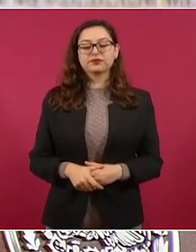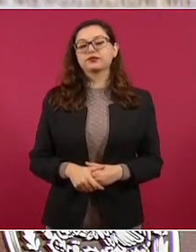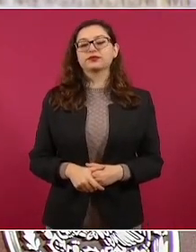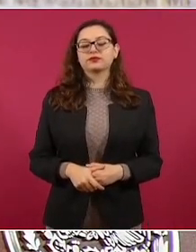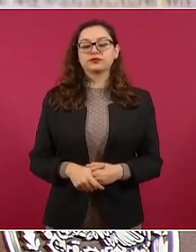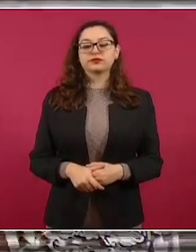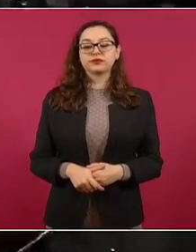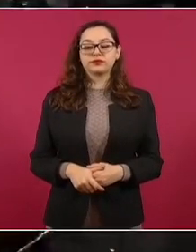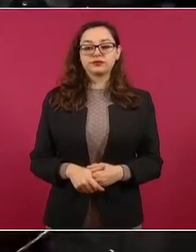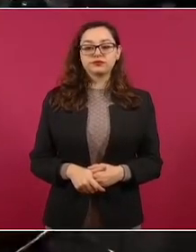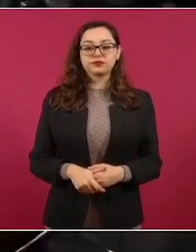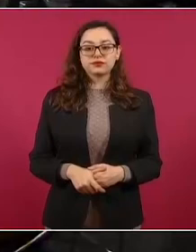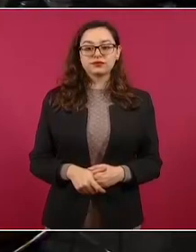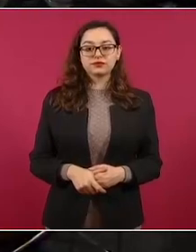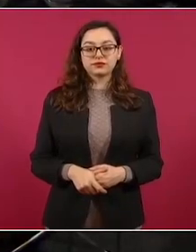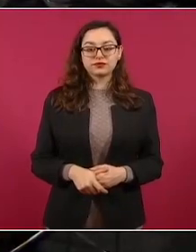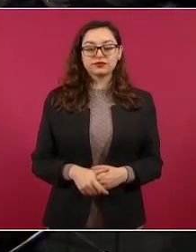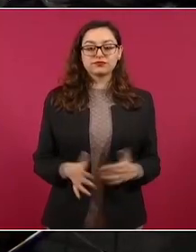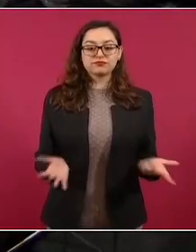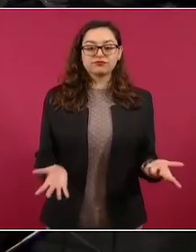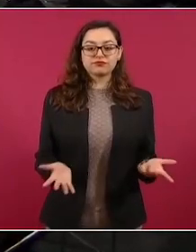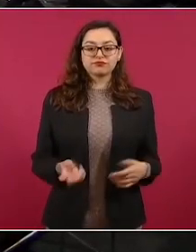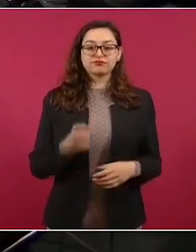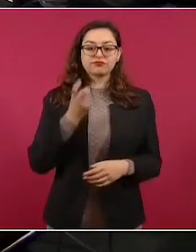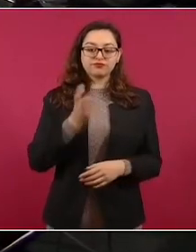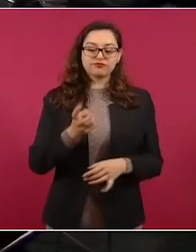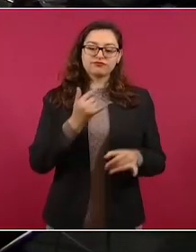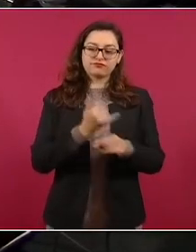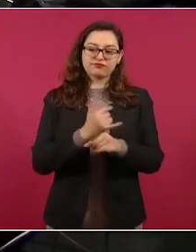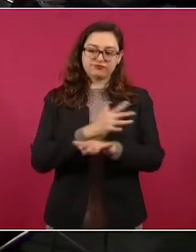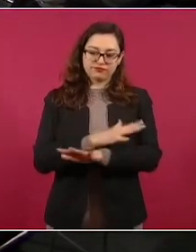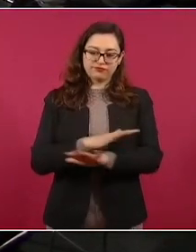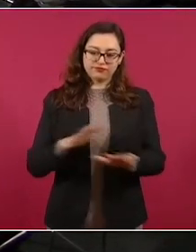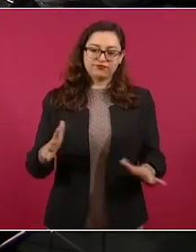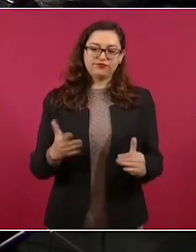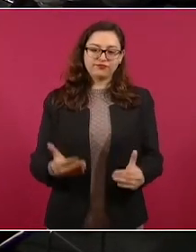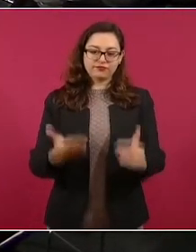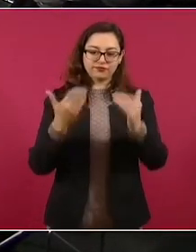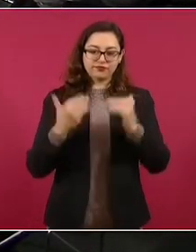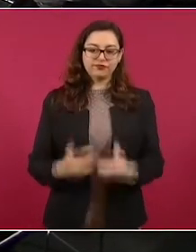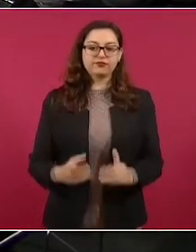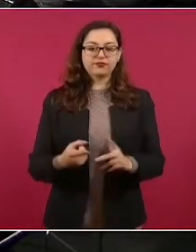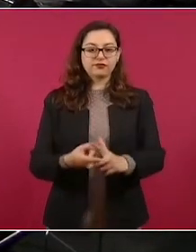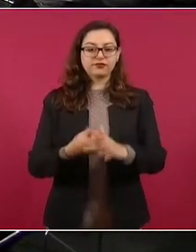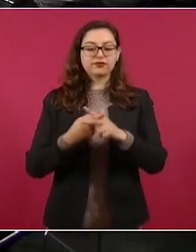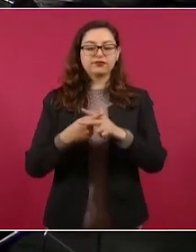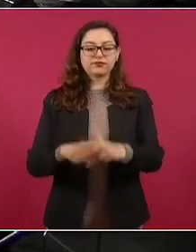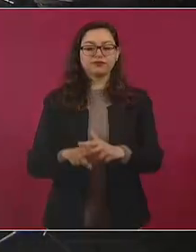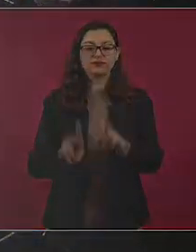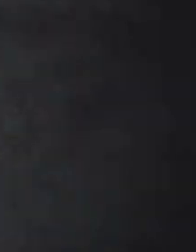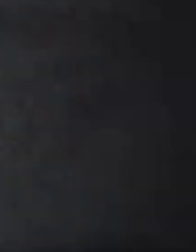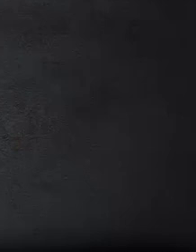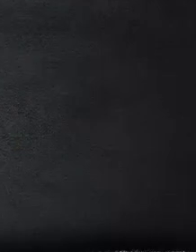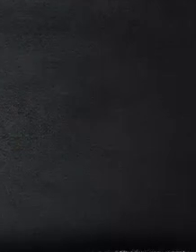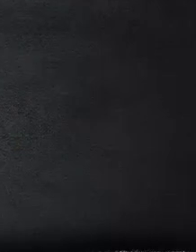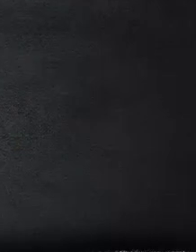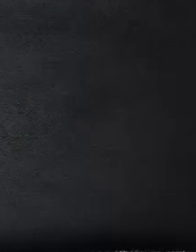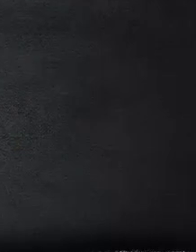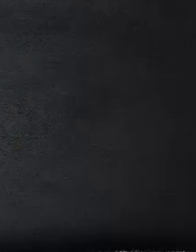Eso es lo que tenemos y comenzamos con seguridad.